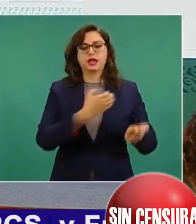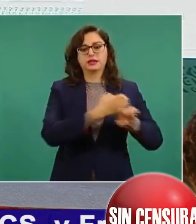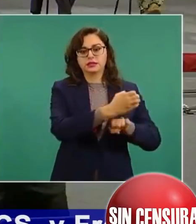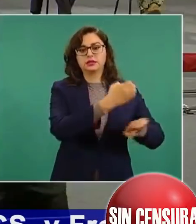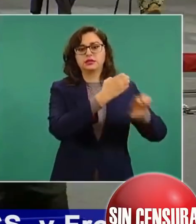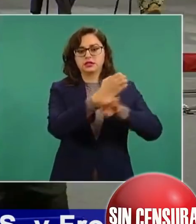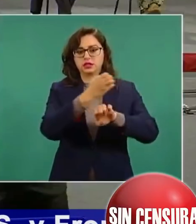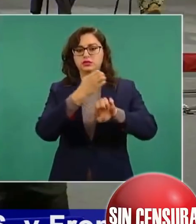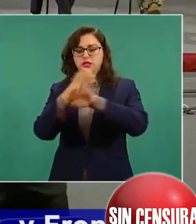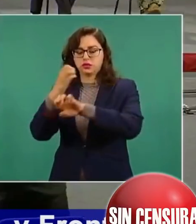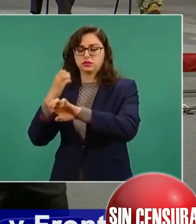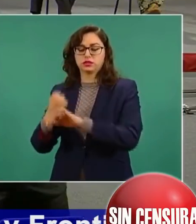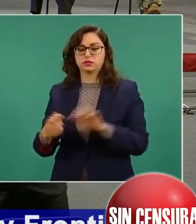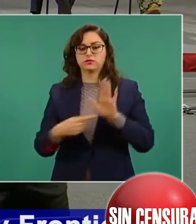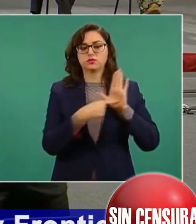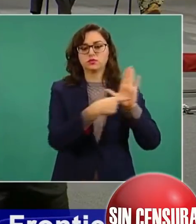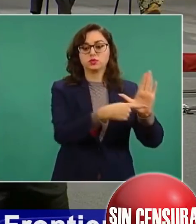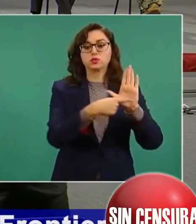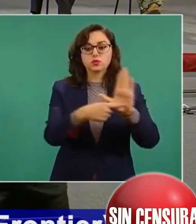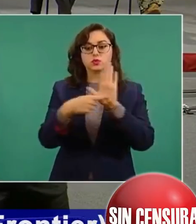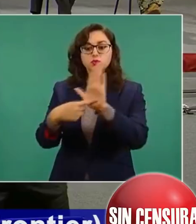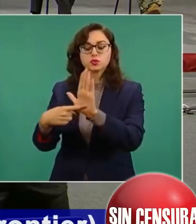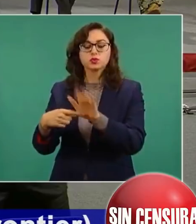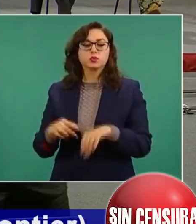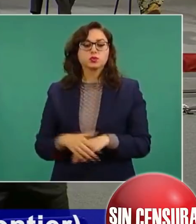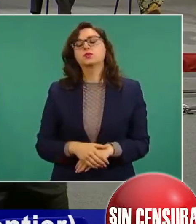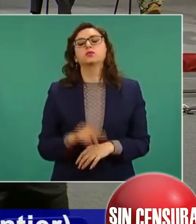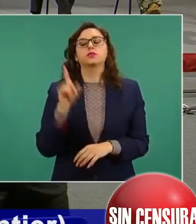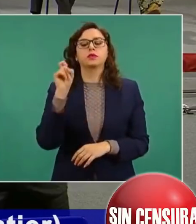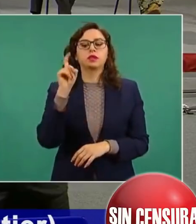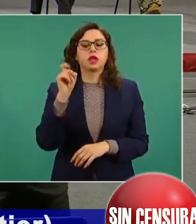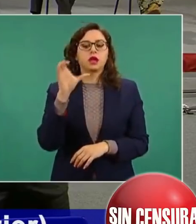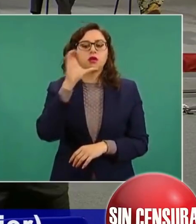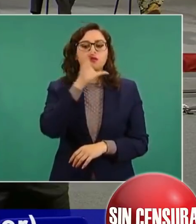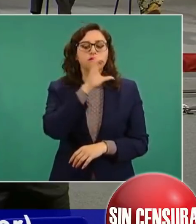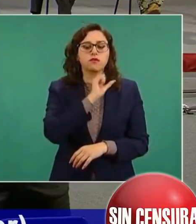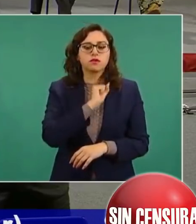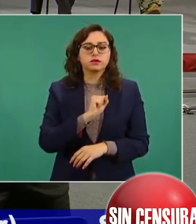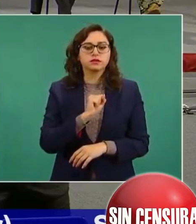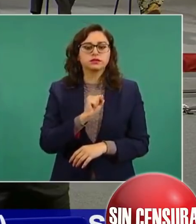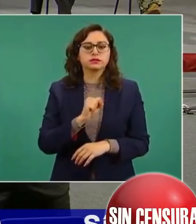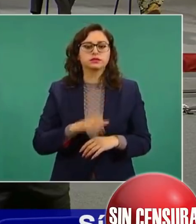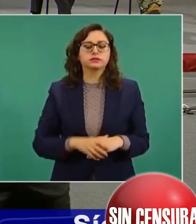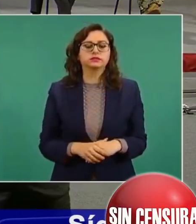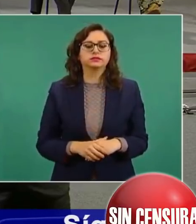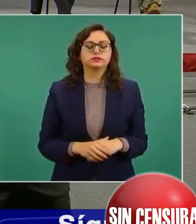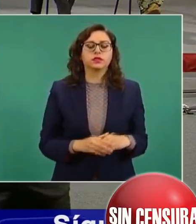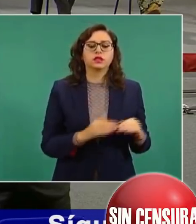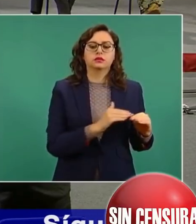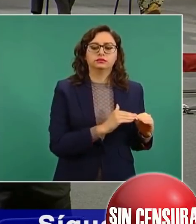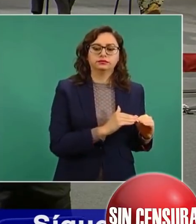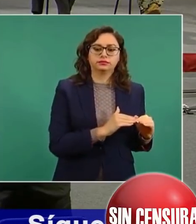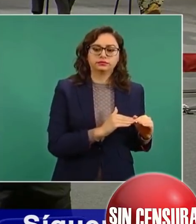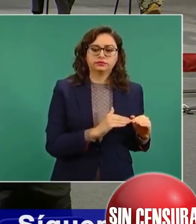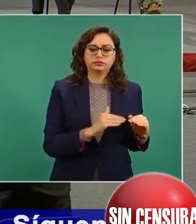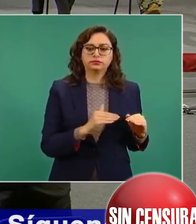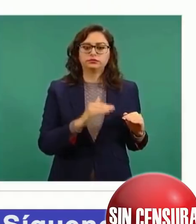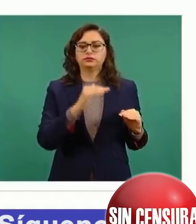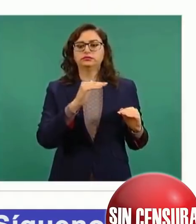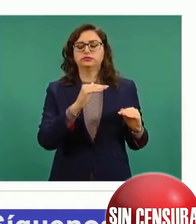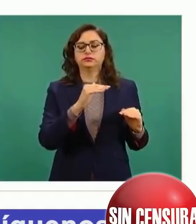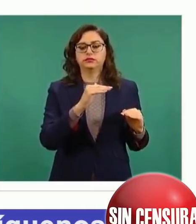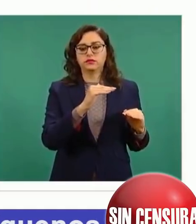más expedita para cada entidad federativa. Aguascalientes, ascenso al inicio, una larga meseta